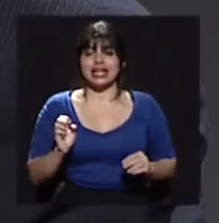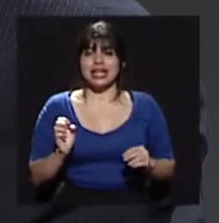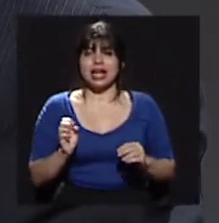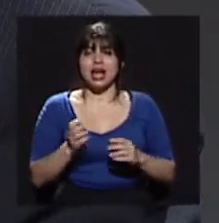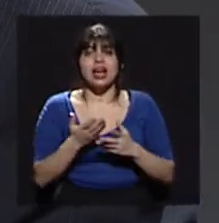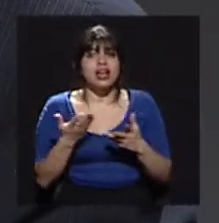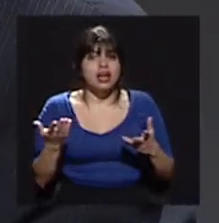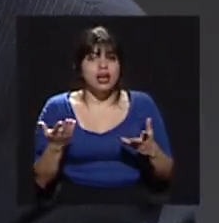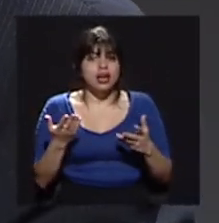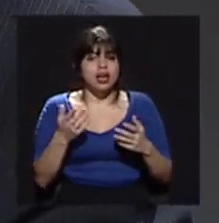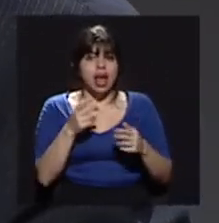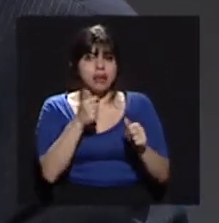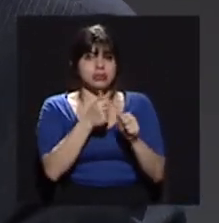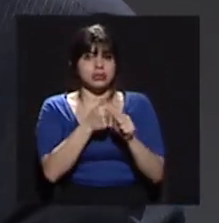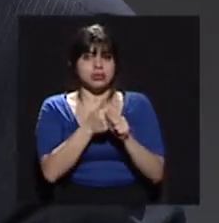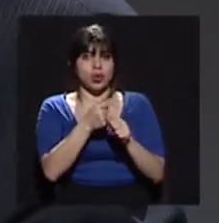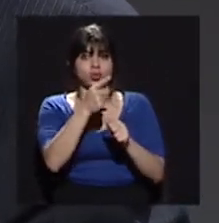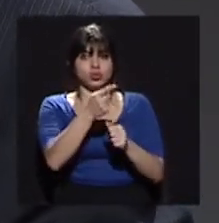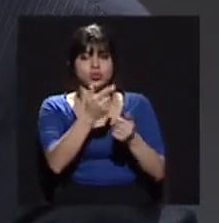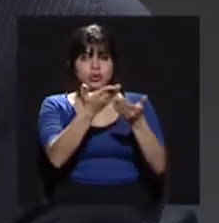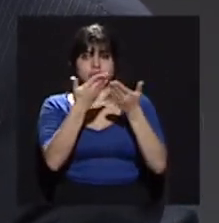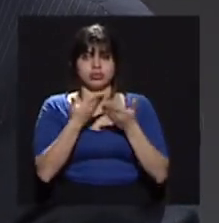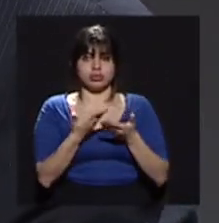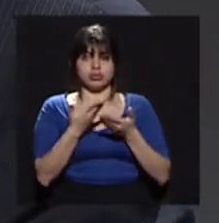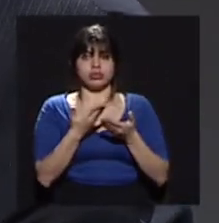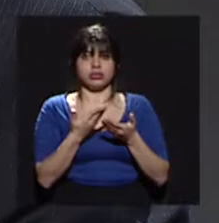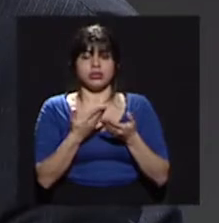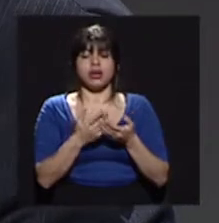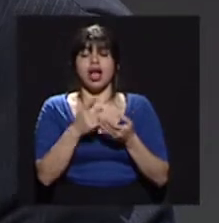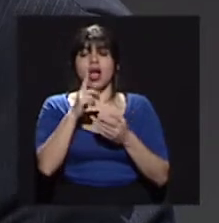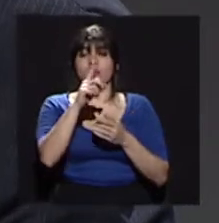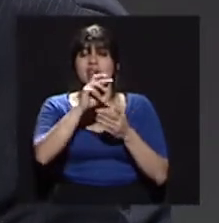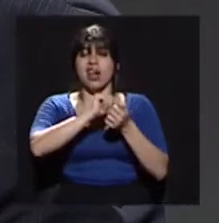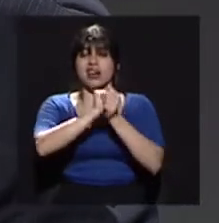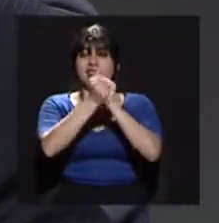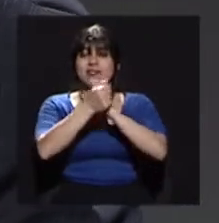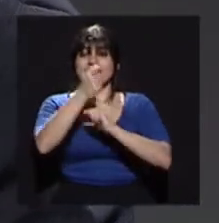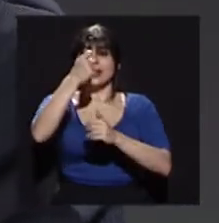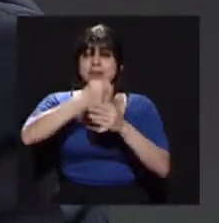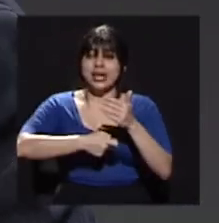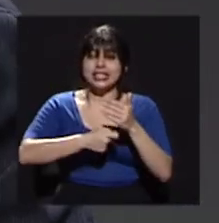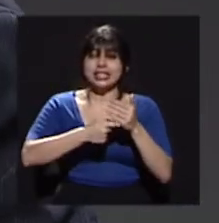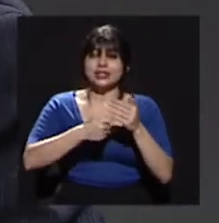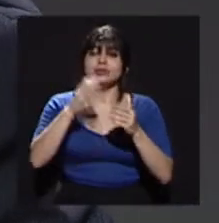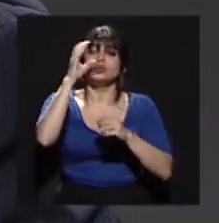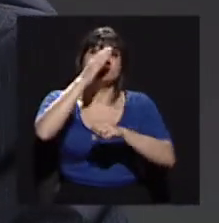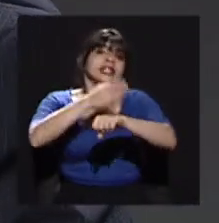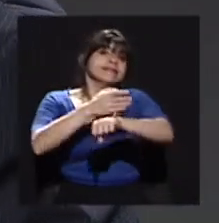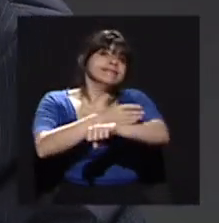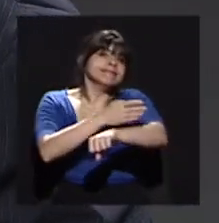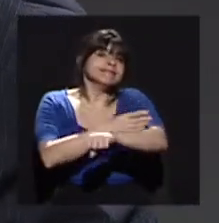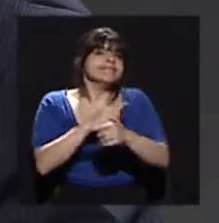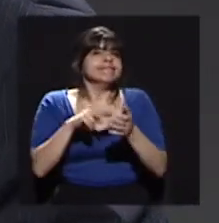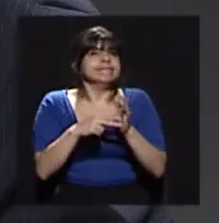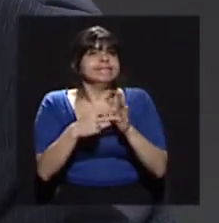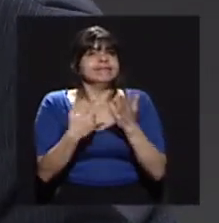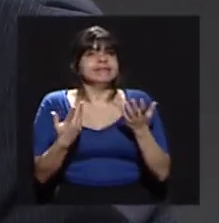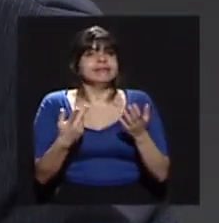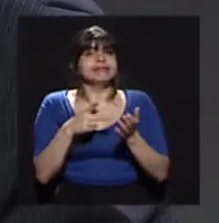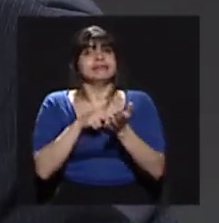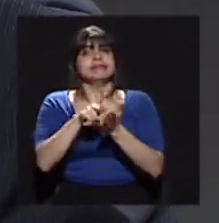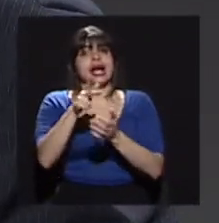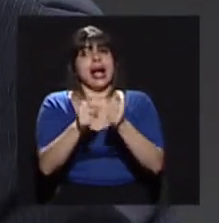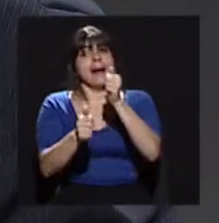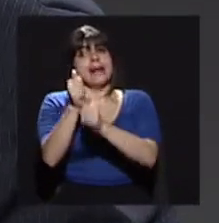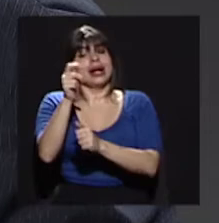usted puso en una reforma fiscal de carácter progresivo es decir que pague más